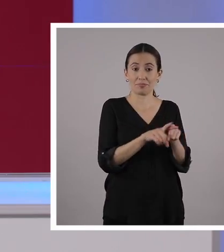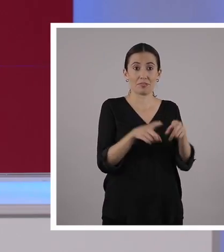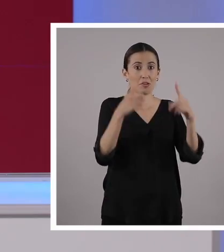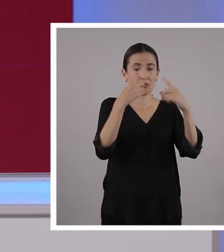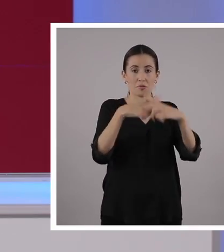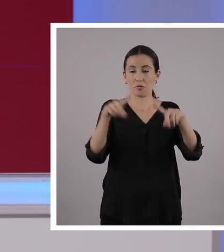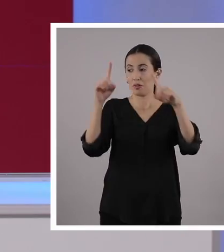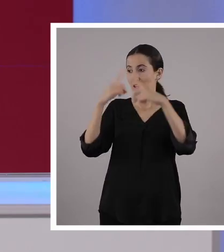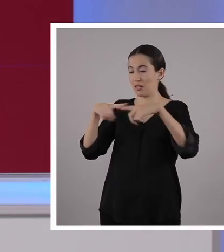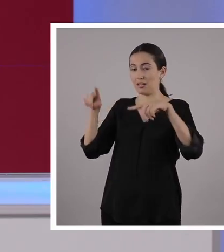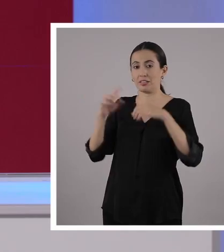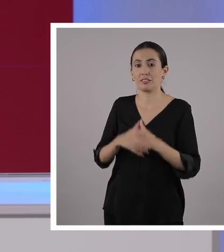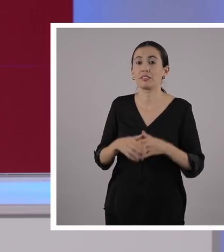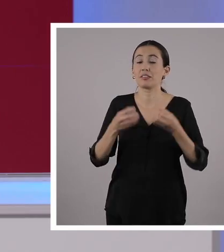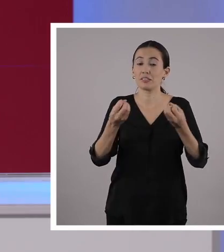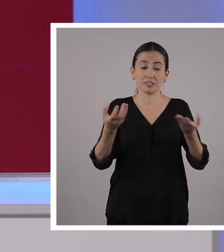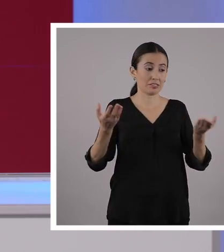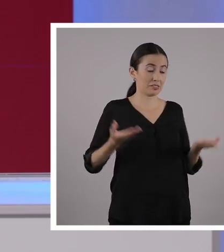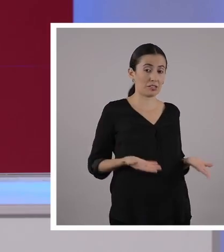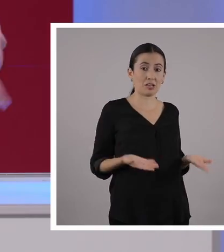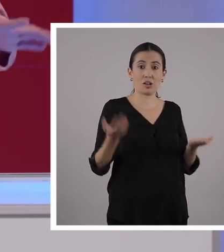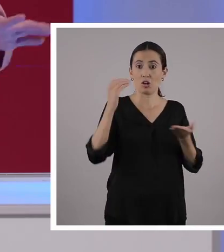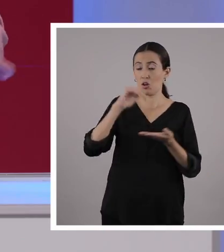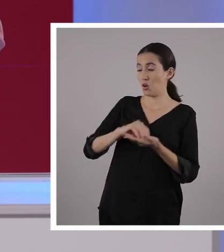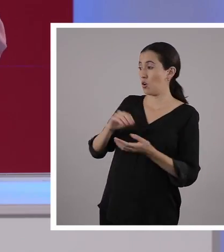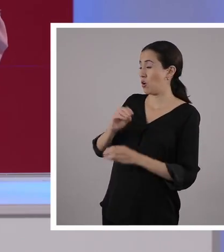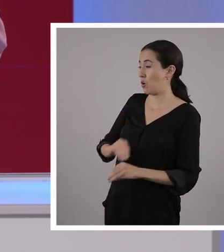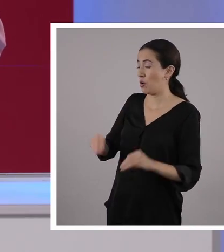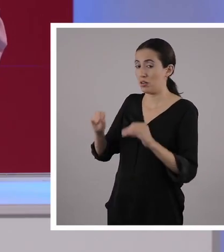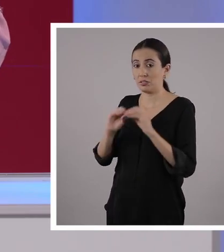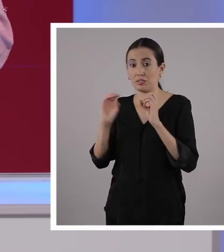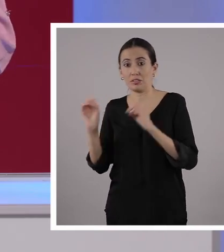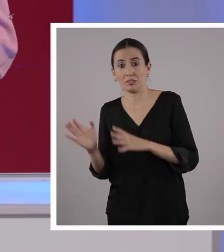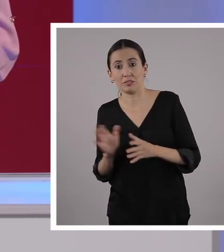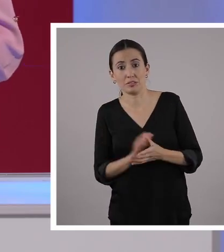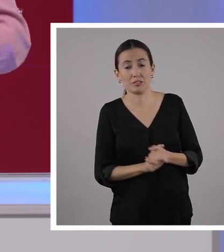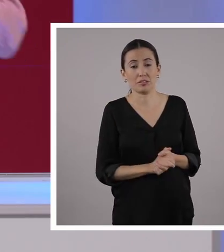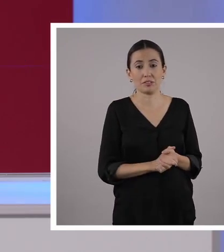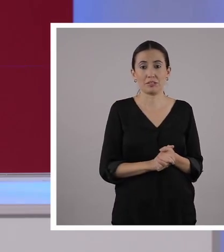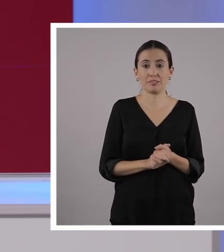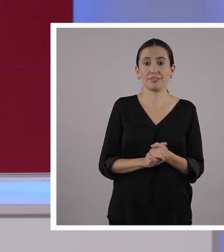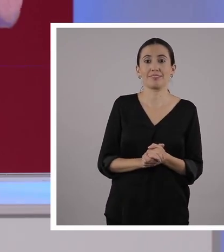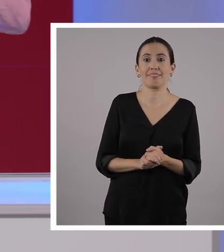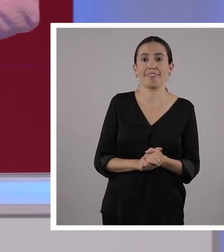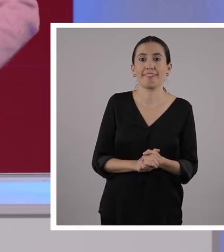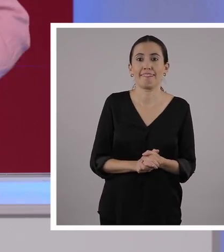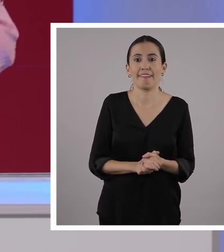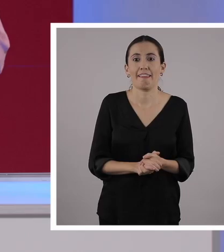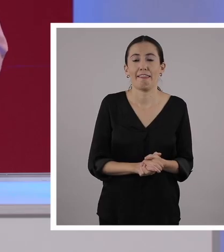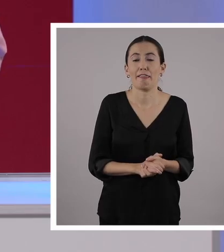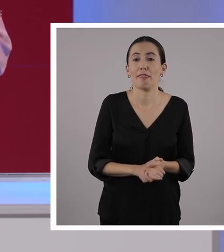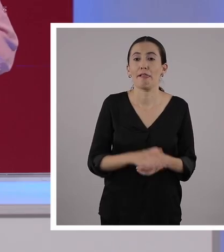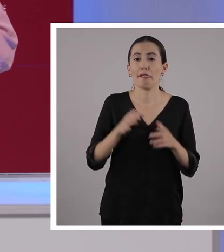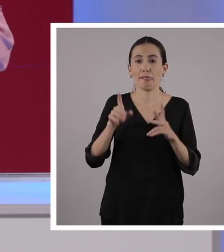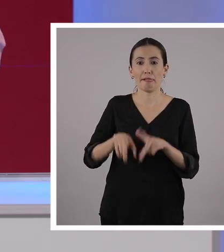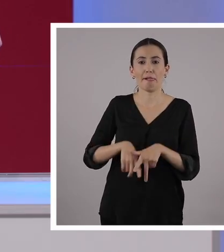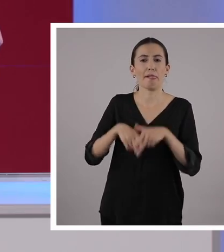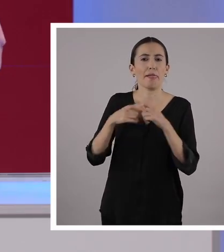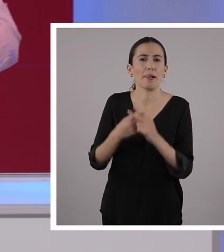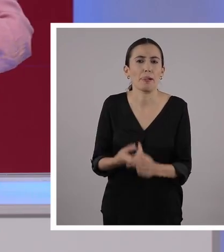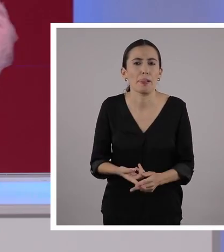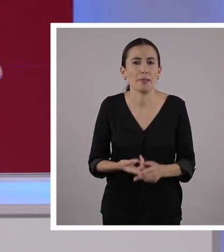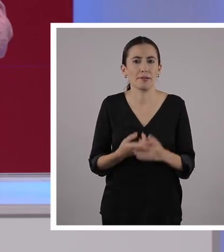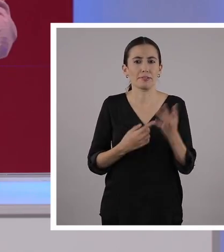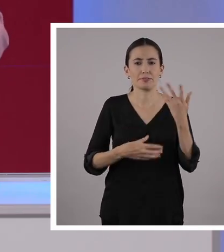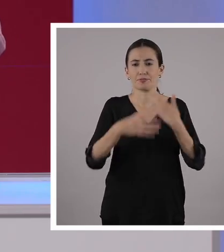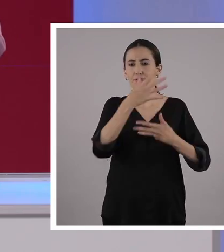leyenda pueden salir muchas más. ¿Qué te parece si nos ponemos a prueba y creamos una leyenda nueva usando A ver, otro profe, orden? yo creo que comenzamos